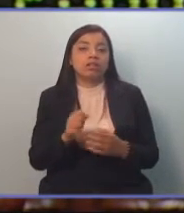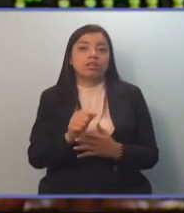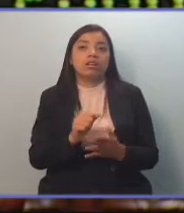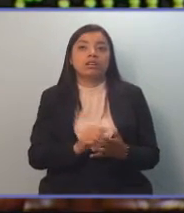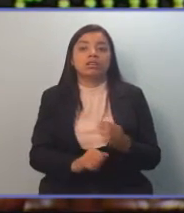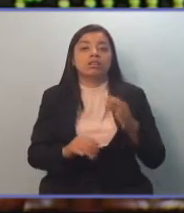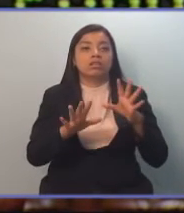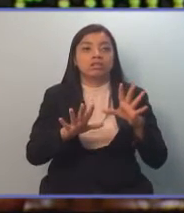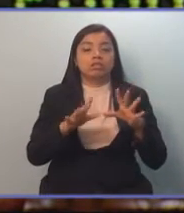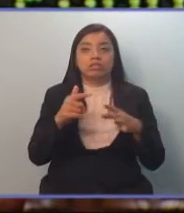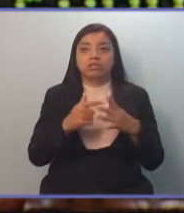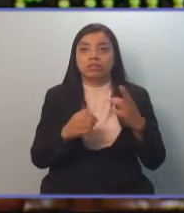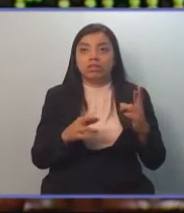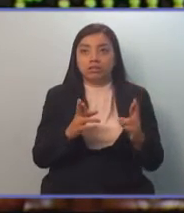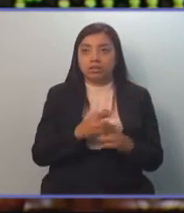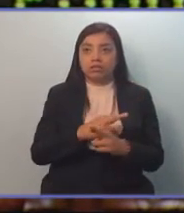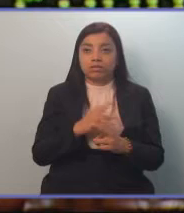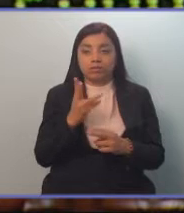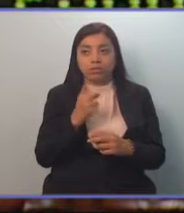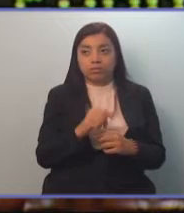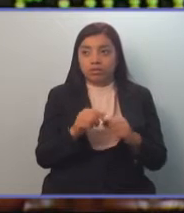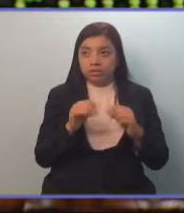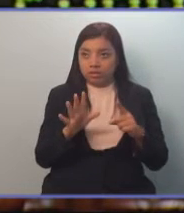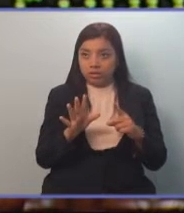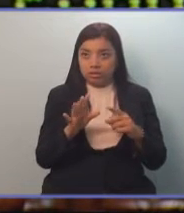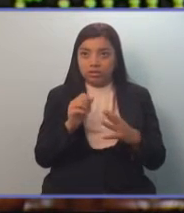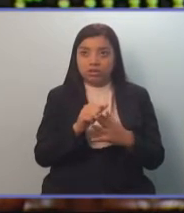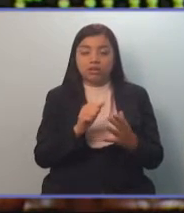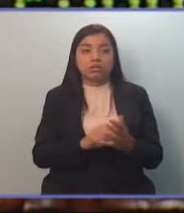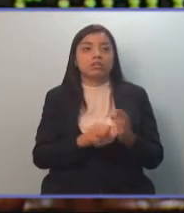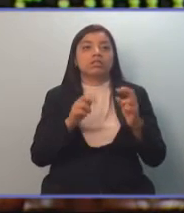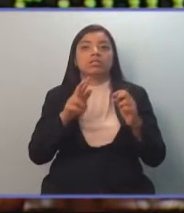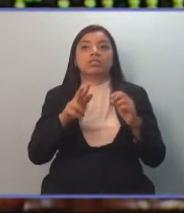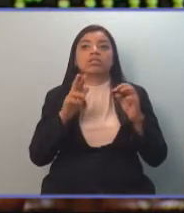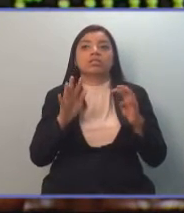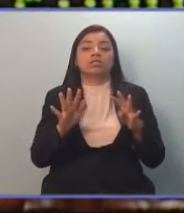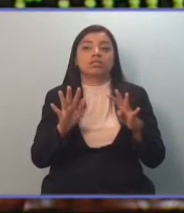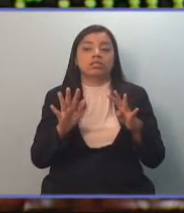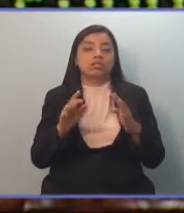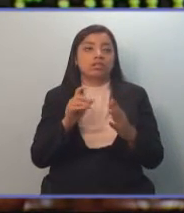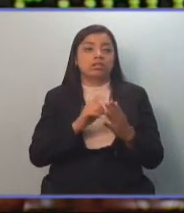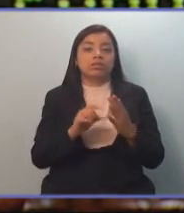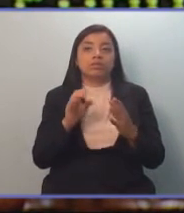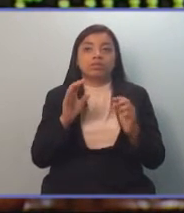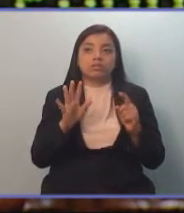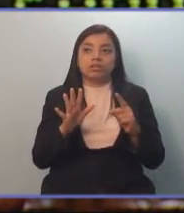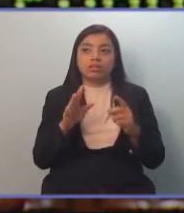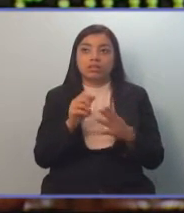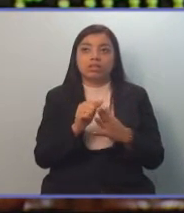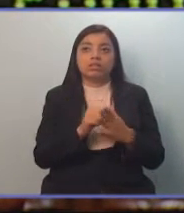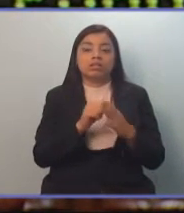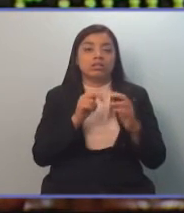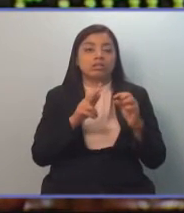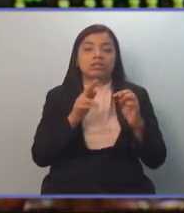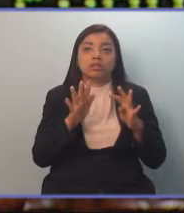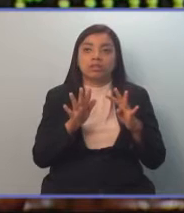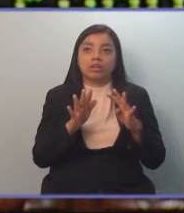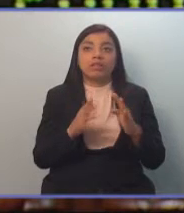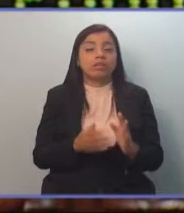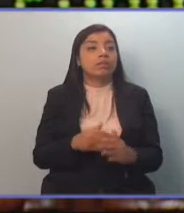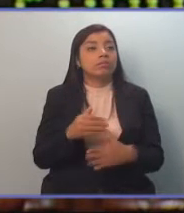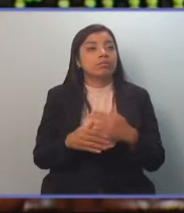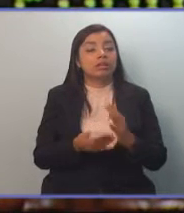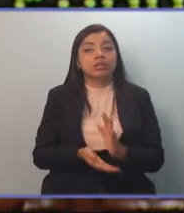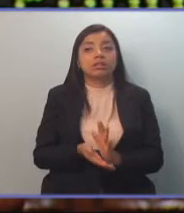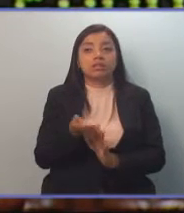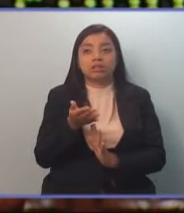10. Refórmese el numeral 6, artículo 39, el numeral 6 del artículo 39. Así, desarrollar